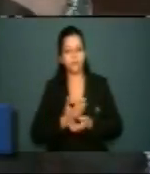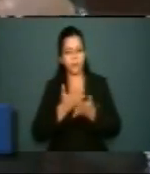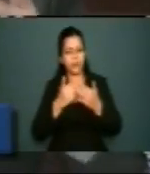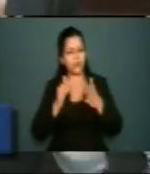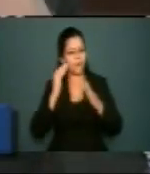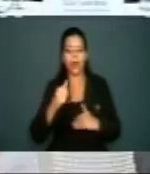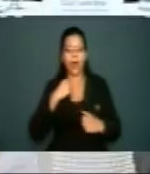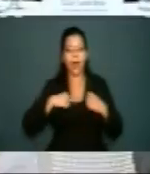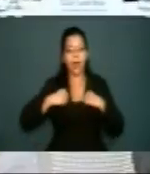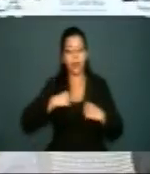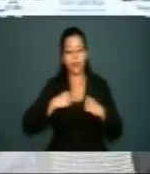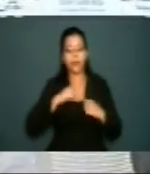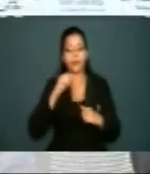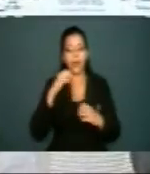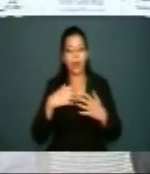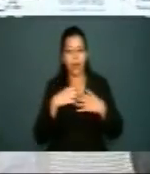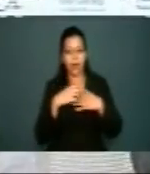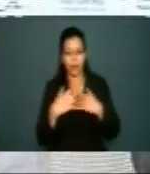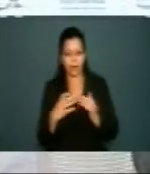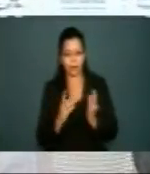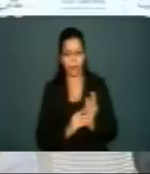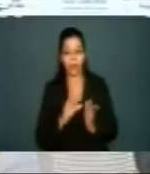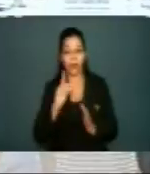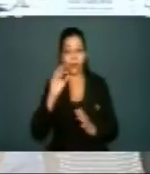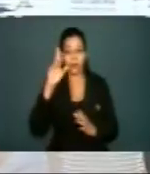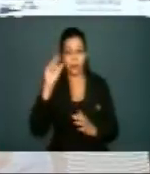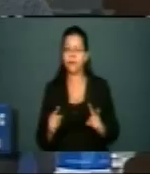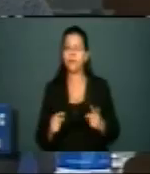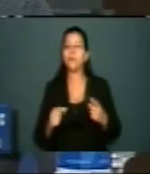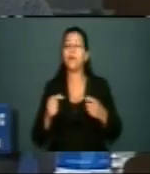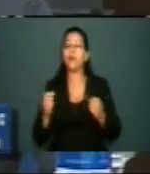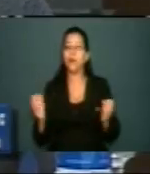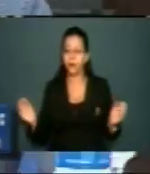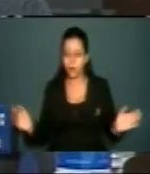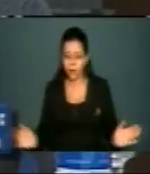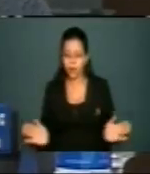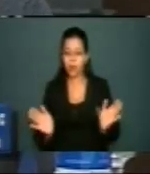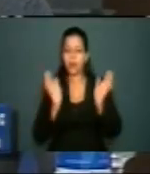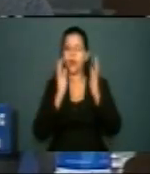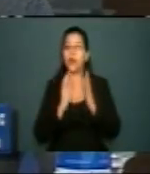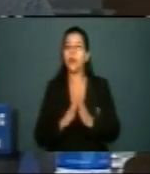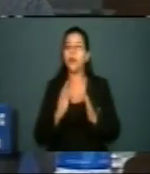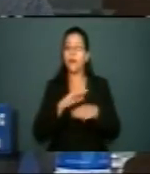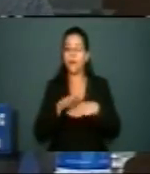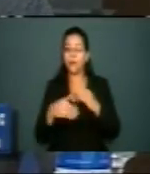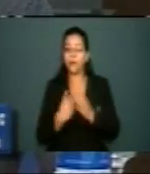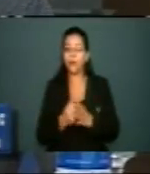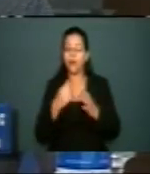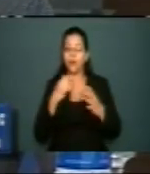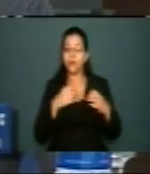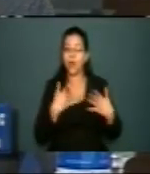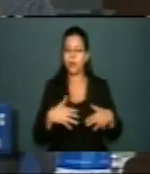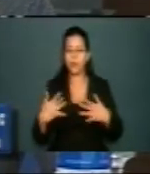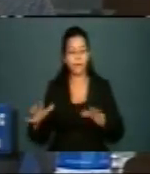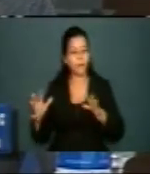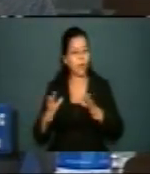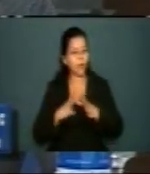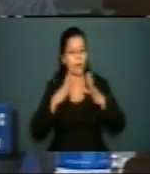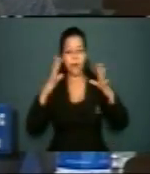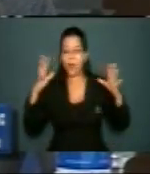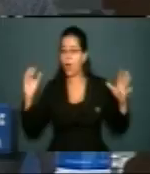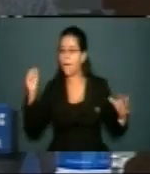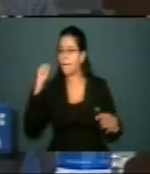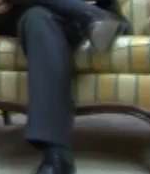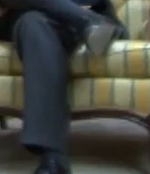de la Presidencia e Industrias La Constancia. Esto como una edición especial para conmemorar el bicentenario del primer grito de independencia de